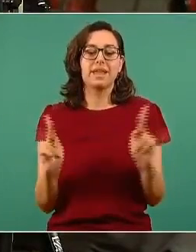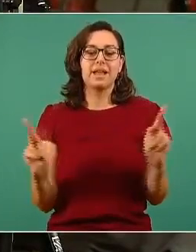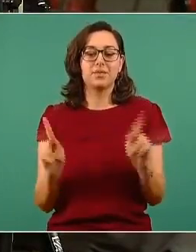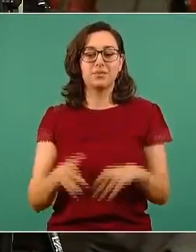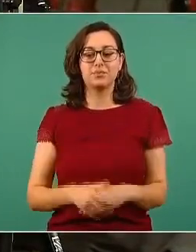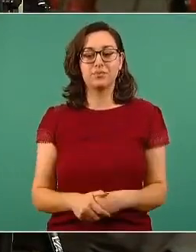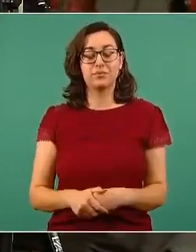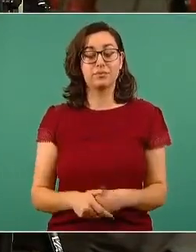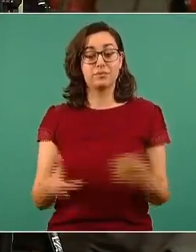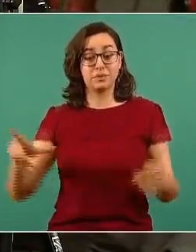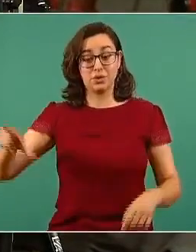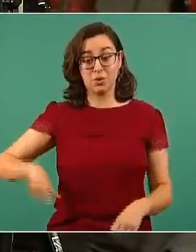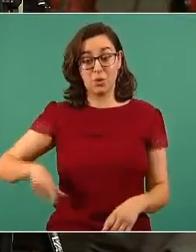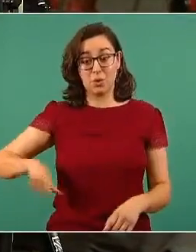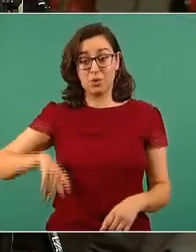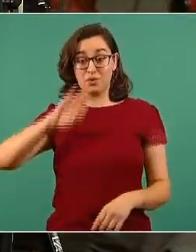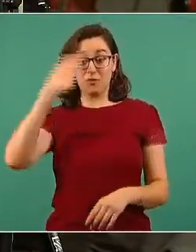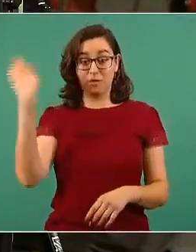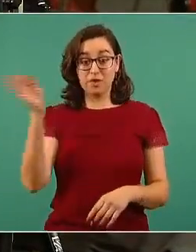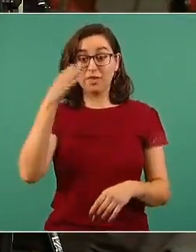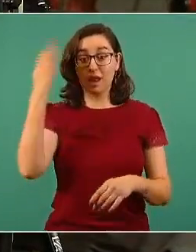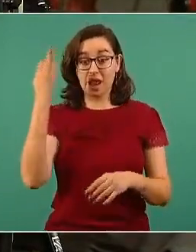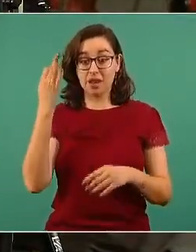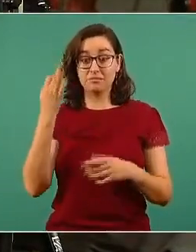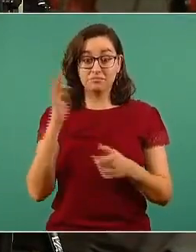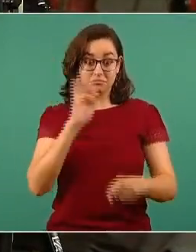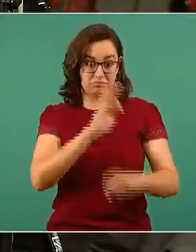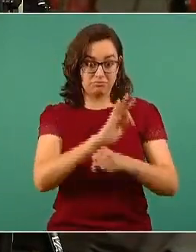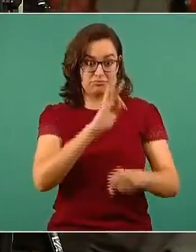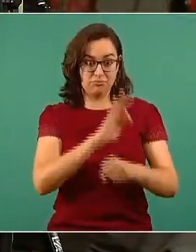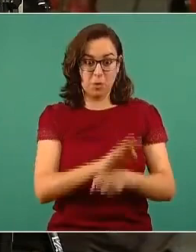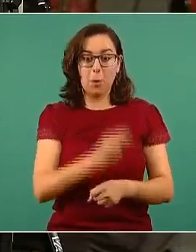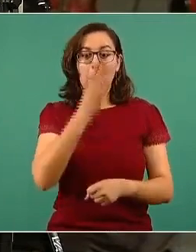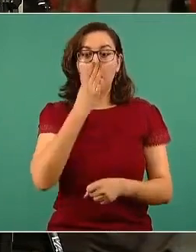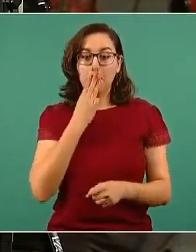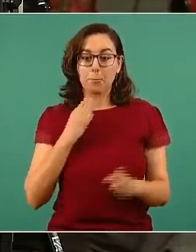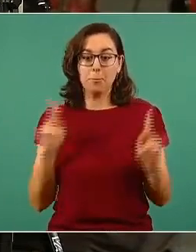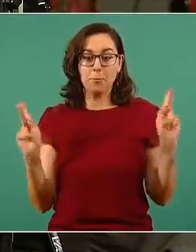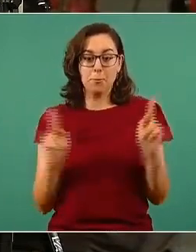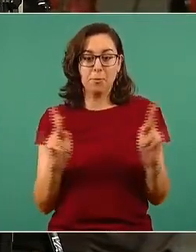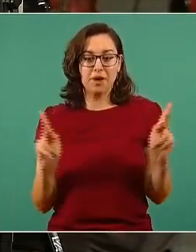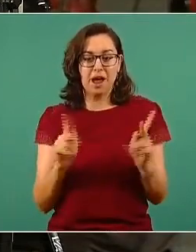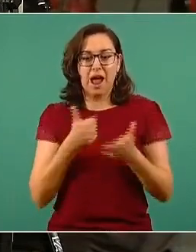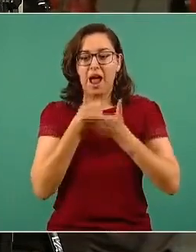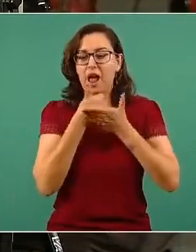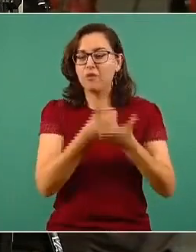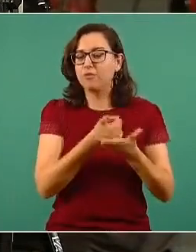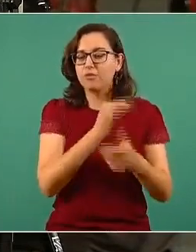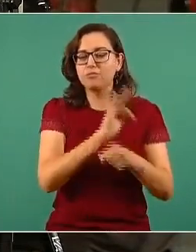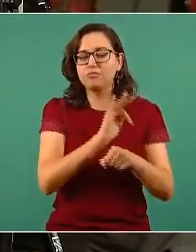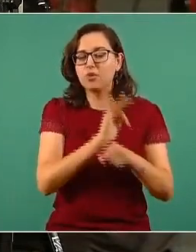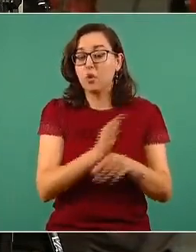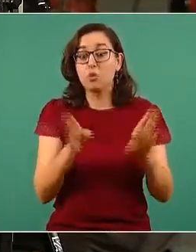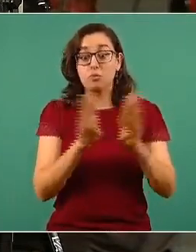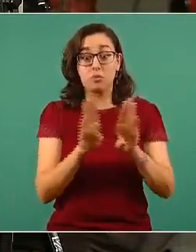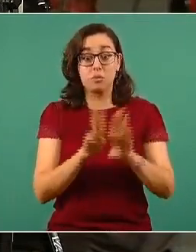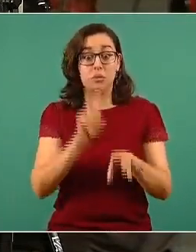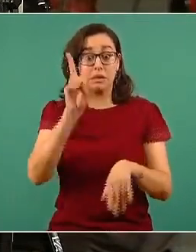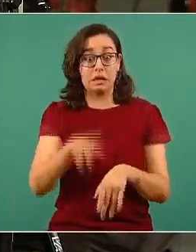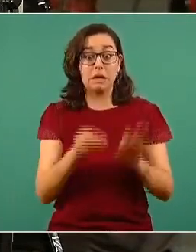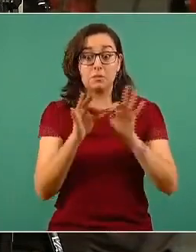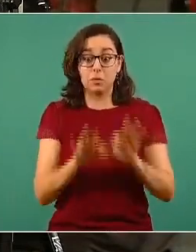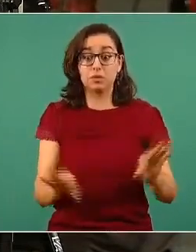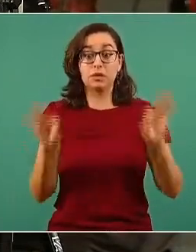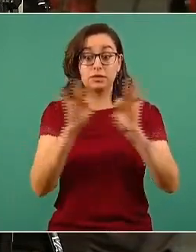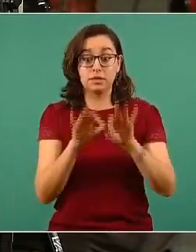forma el gobierno federal contribuirá a proteger a estos polinizadores tan importantes? Hoy platicaba en el programa de